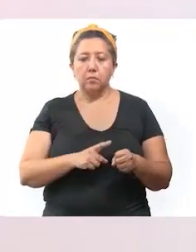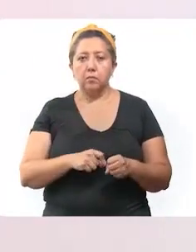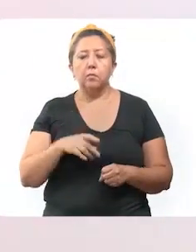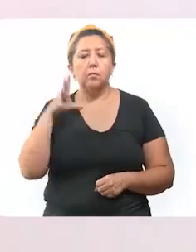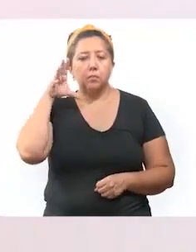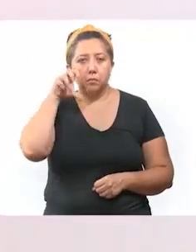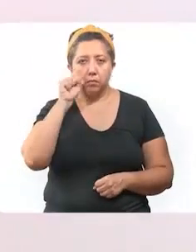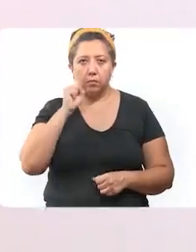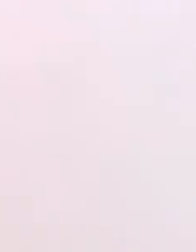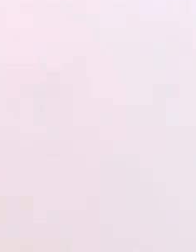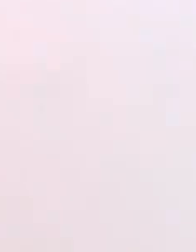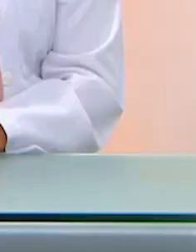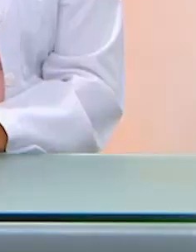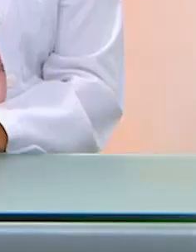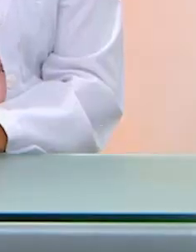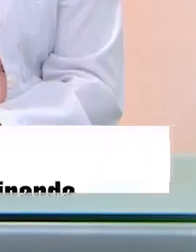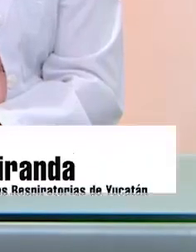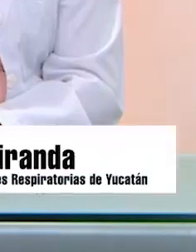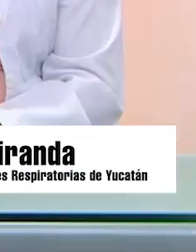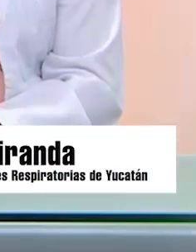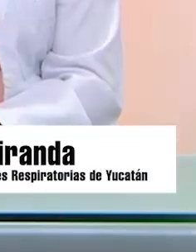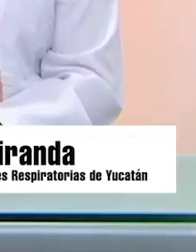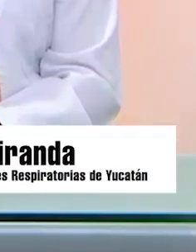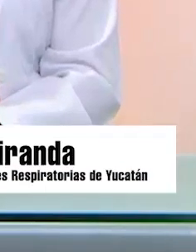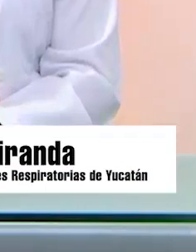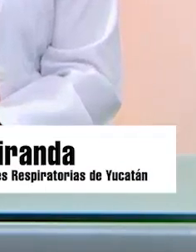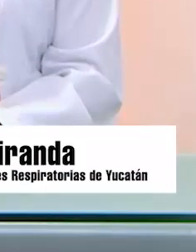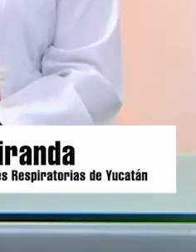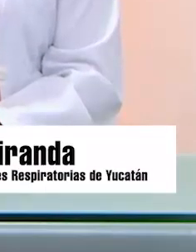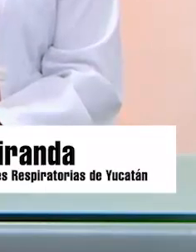marcan color naranja. Este es el informe del día de hoy, doctora.